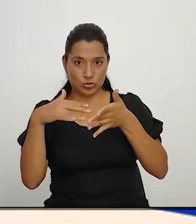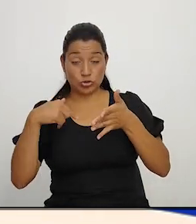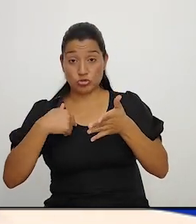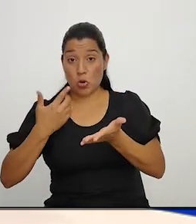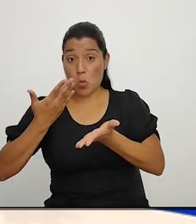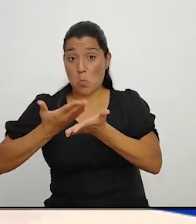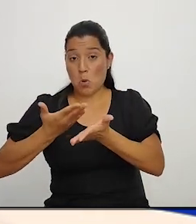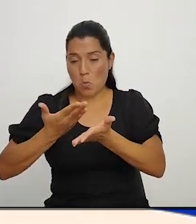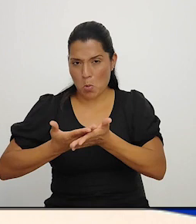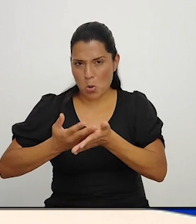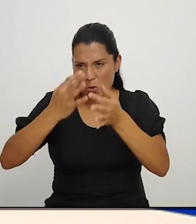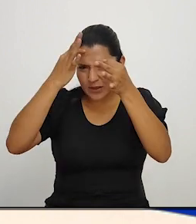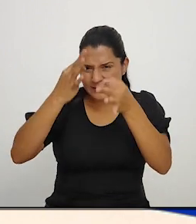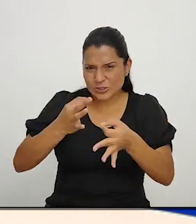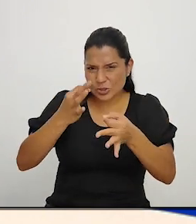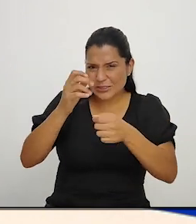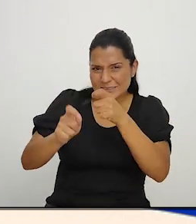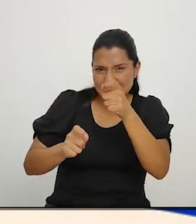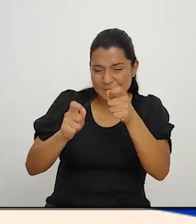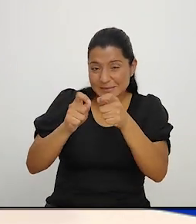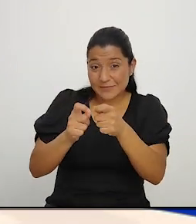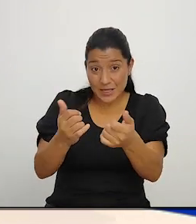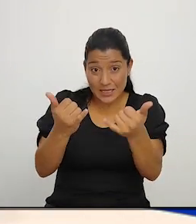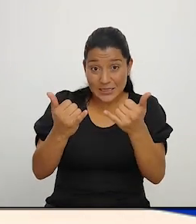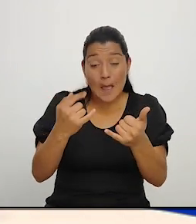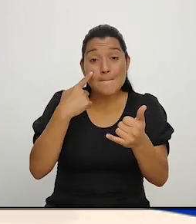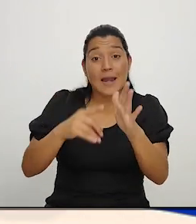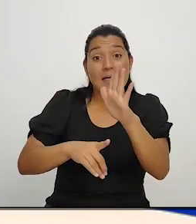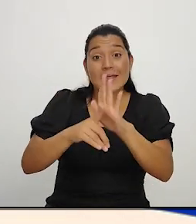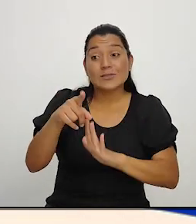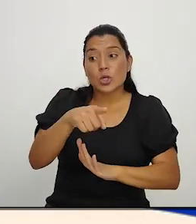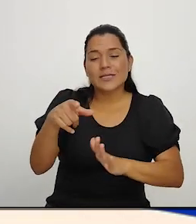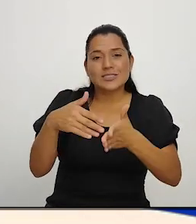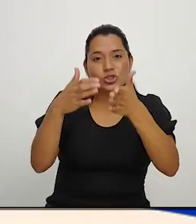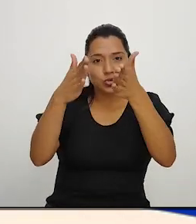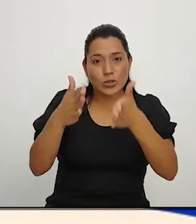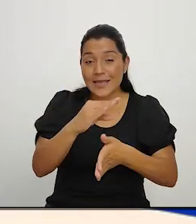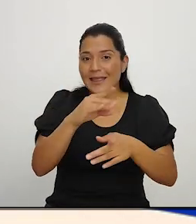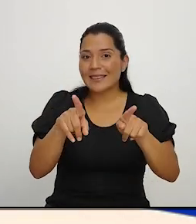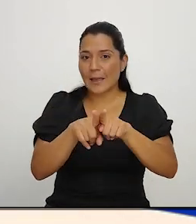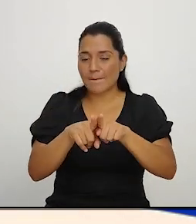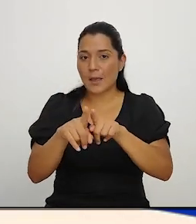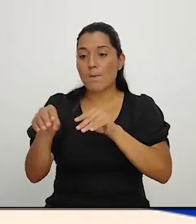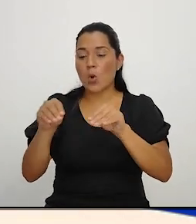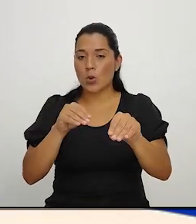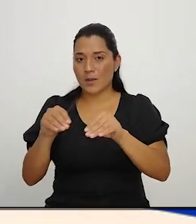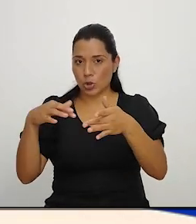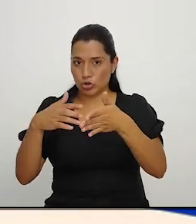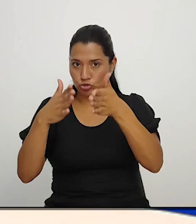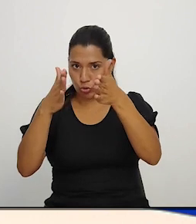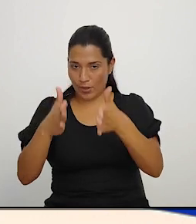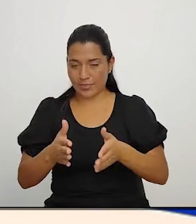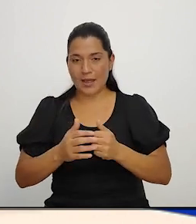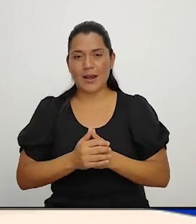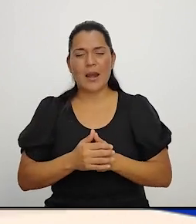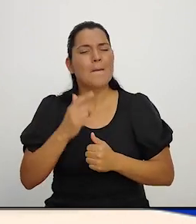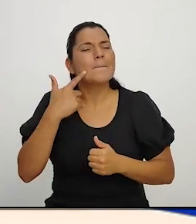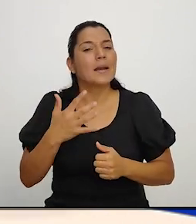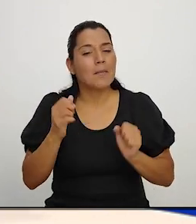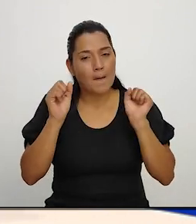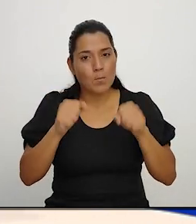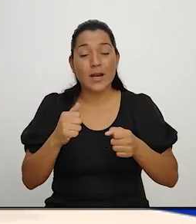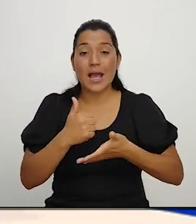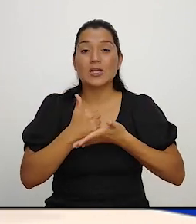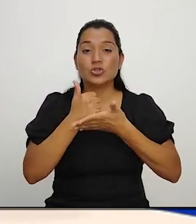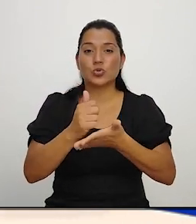pertinentes e inmediatas para el desarrollo de los estudiantes y el movimiento estudiantil con el fin de impactar